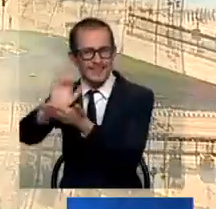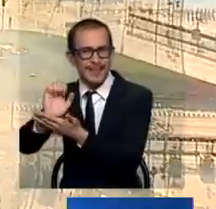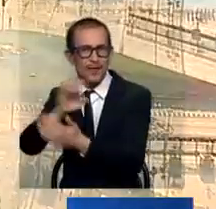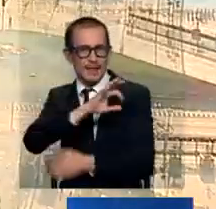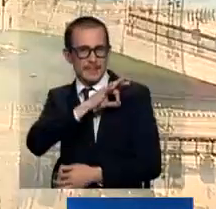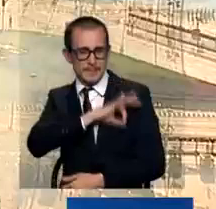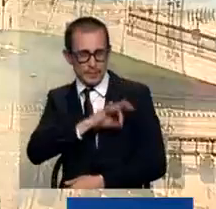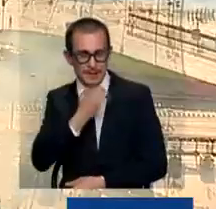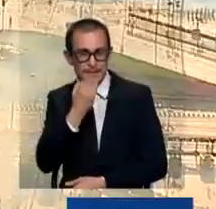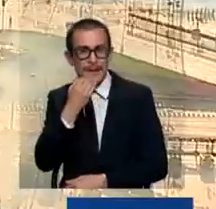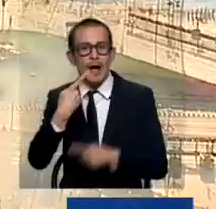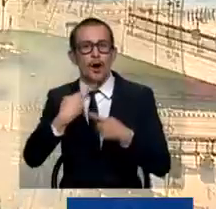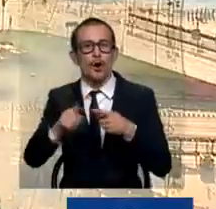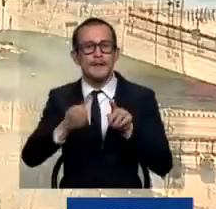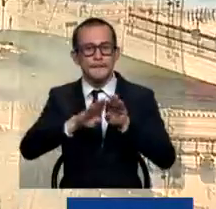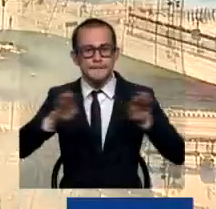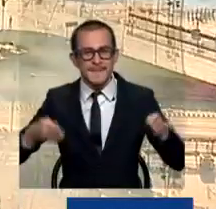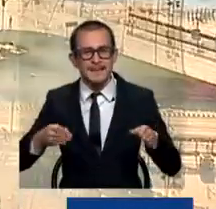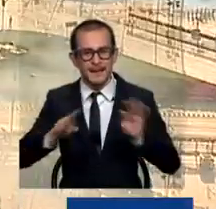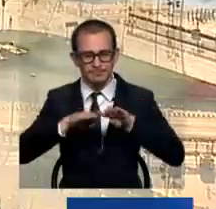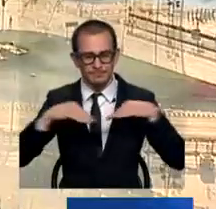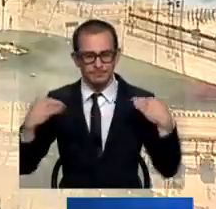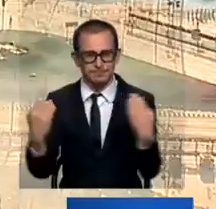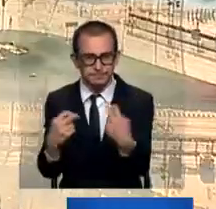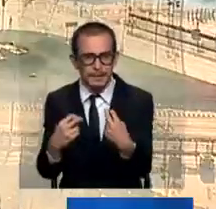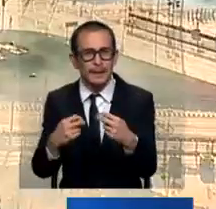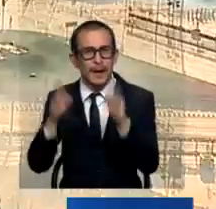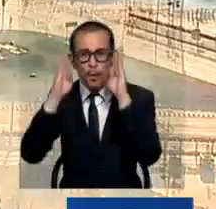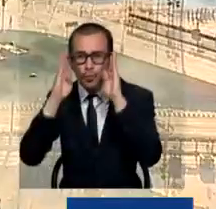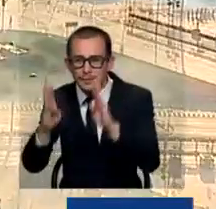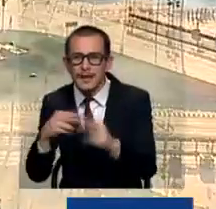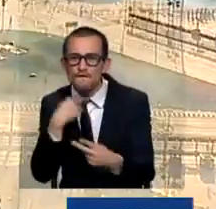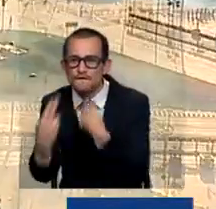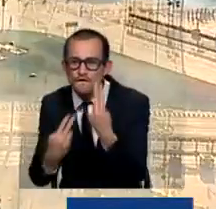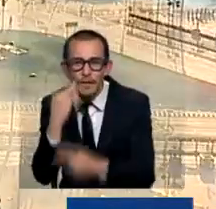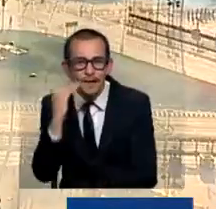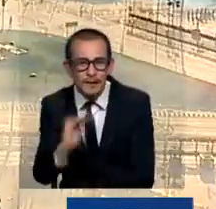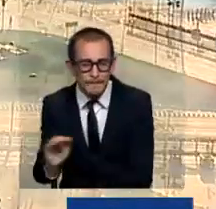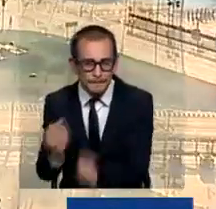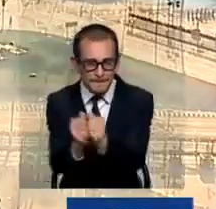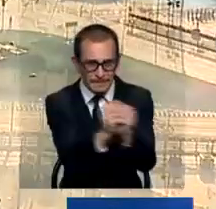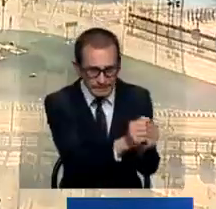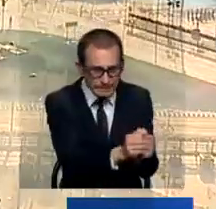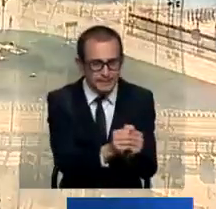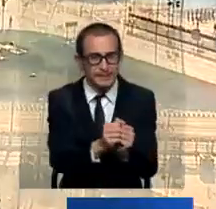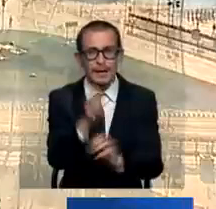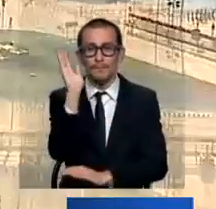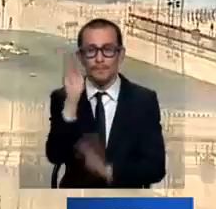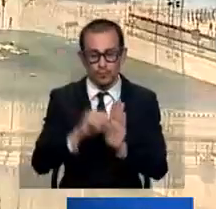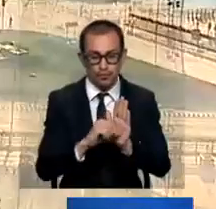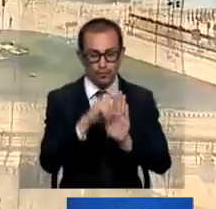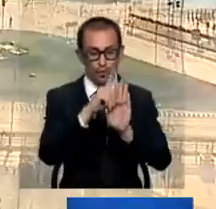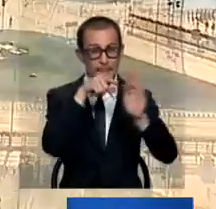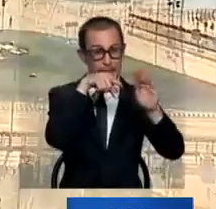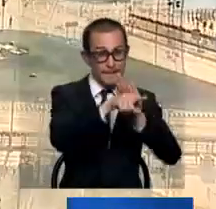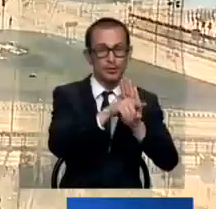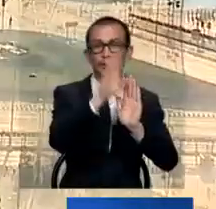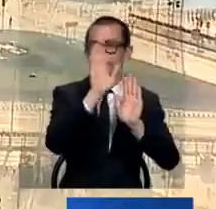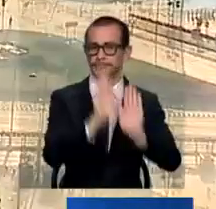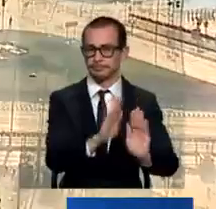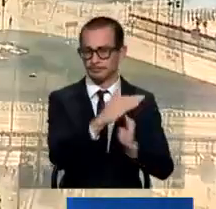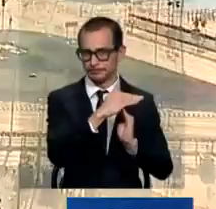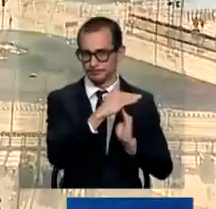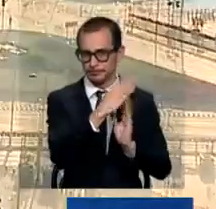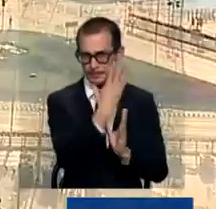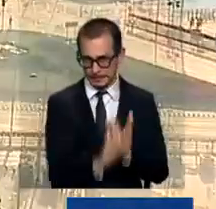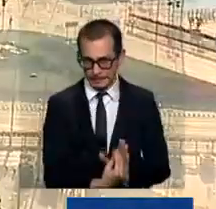luego, más adelante, una mesa transversal en que ha dicho Humberto que va a escuchar a la ciudadanía, pero se suspende el alza en la tarifa del metro. Ahora, lo importante